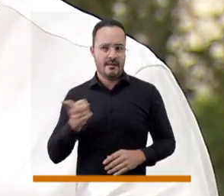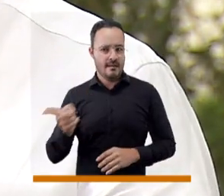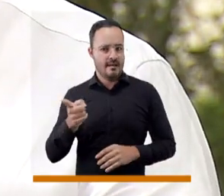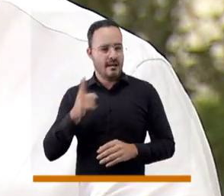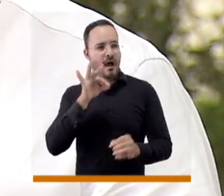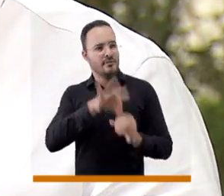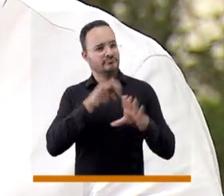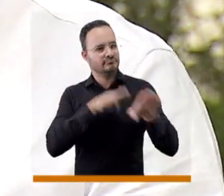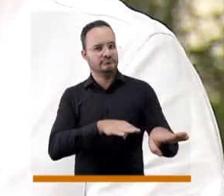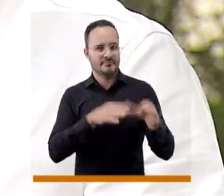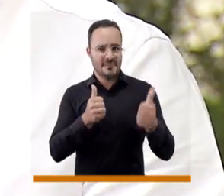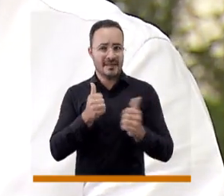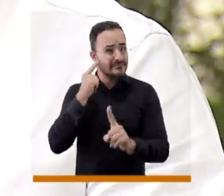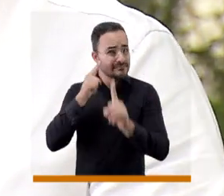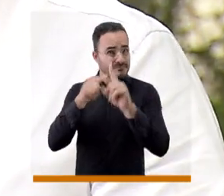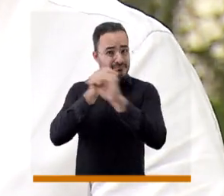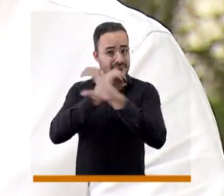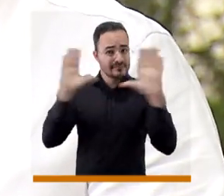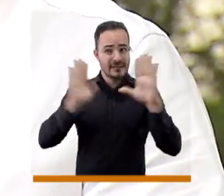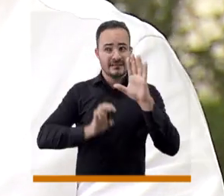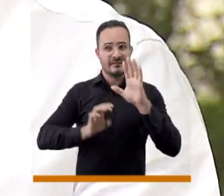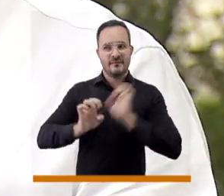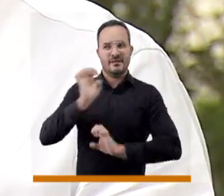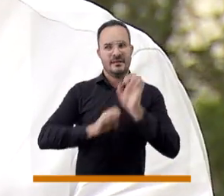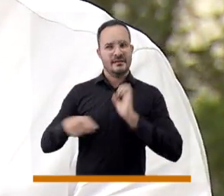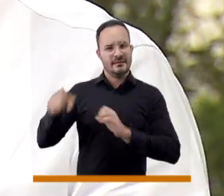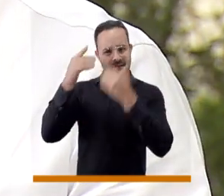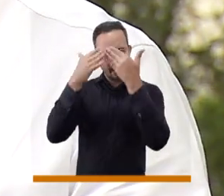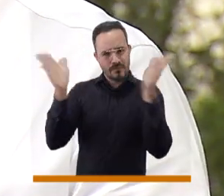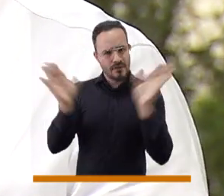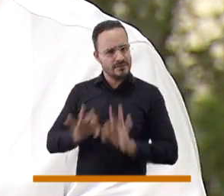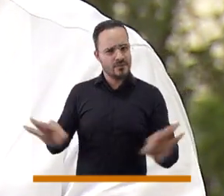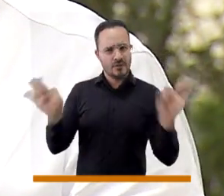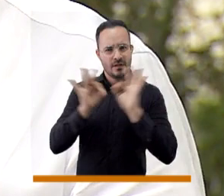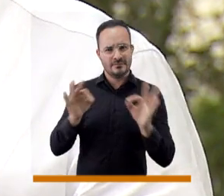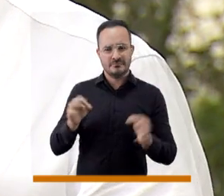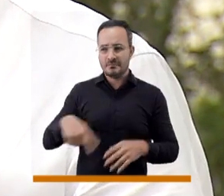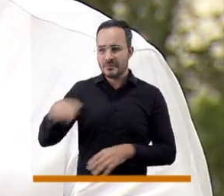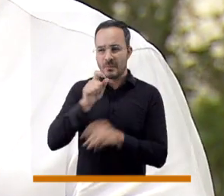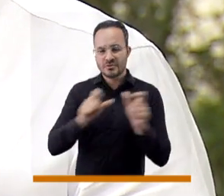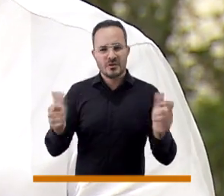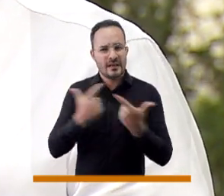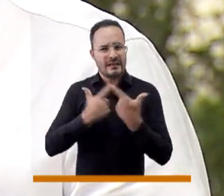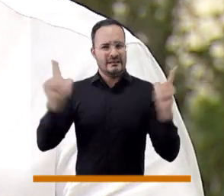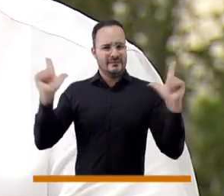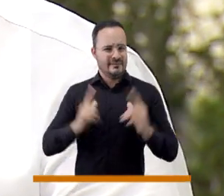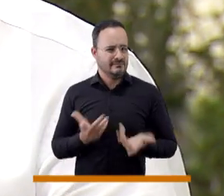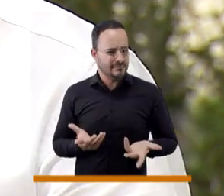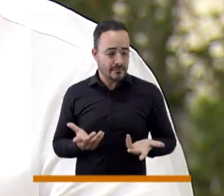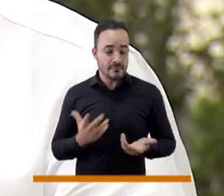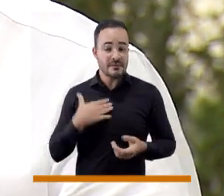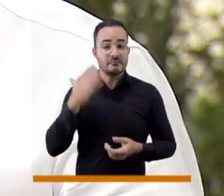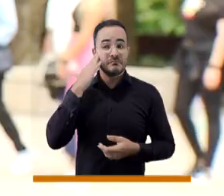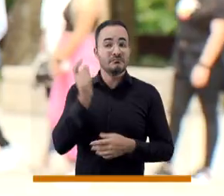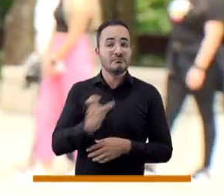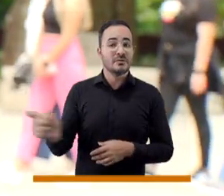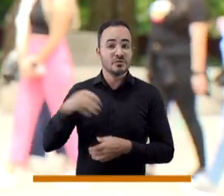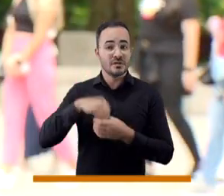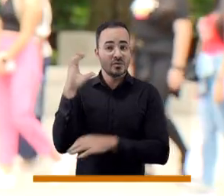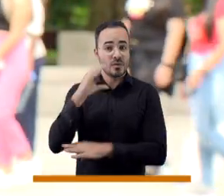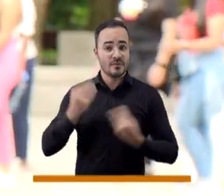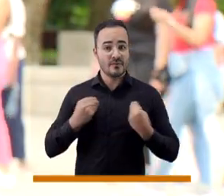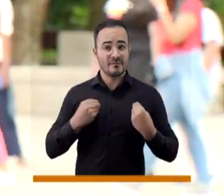transparente, un trabajo transparente que esté obviamente proyectado para defender la democracia y la libertad en un momento del país